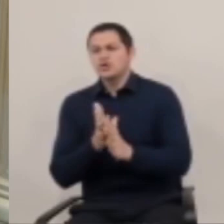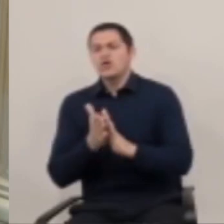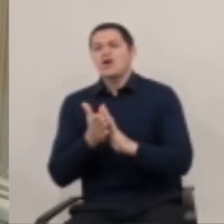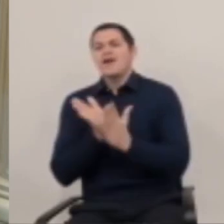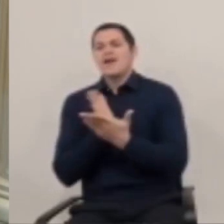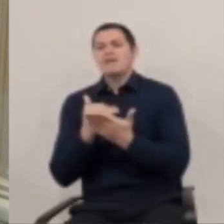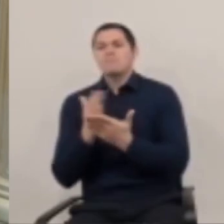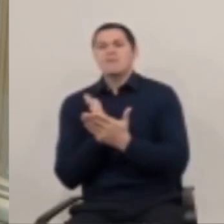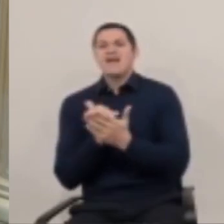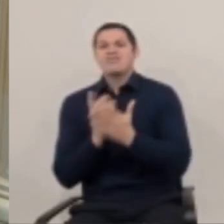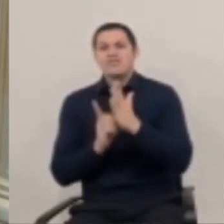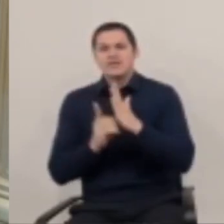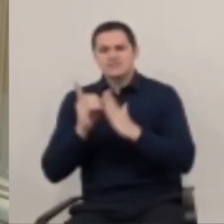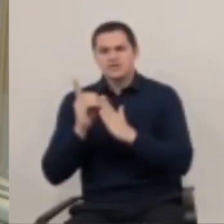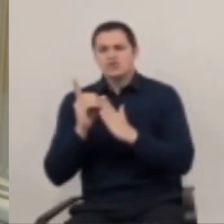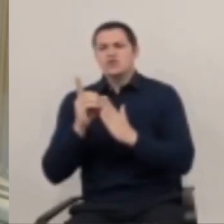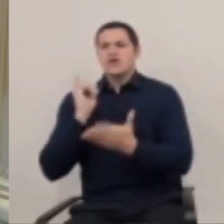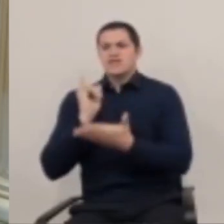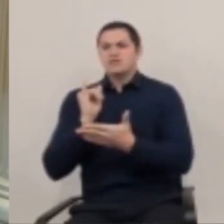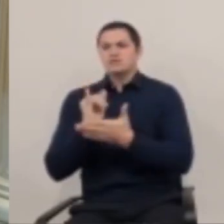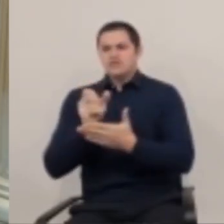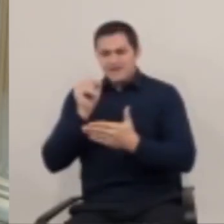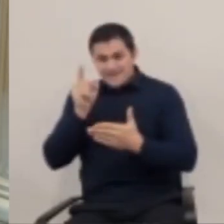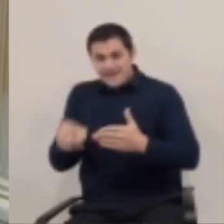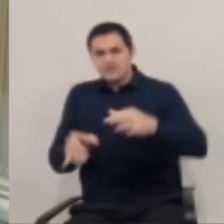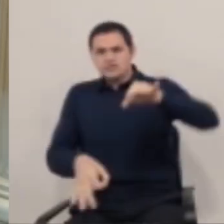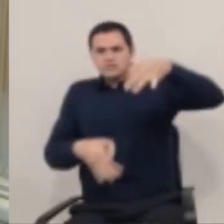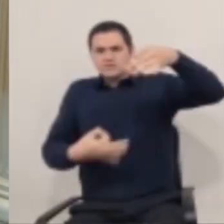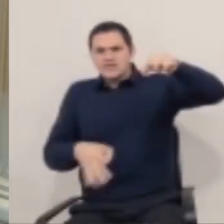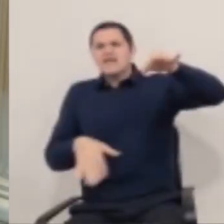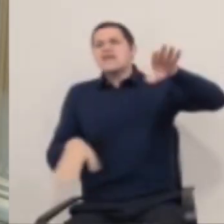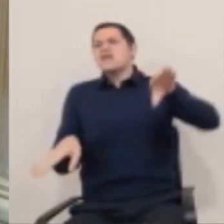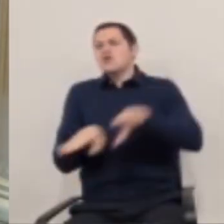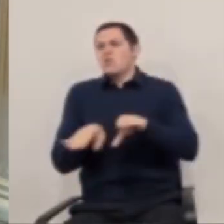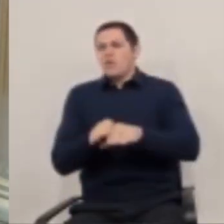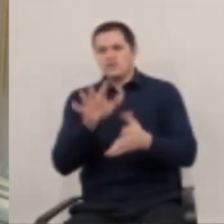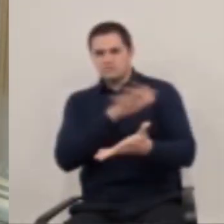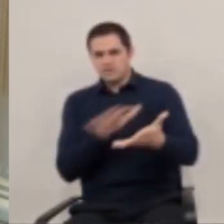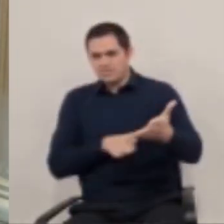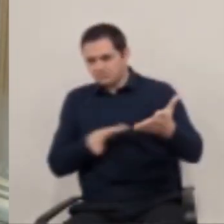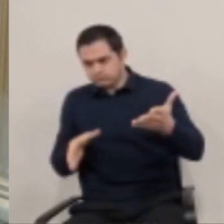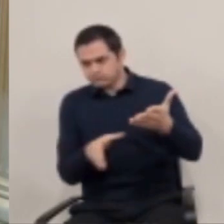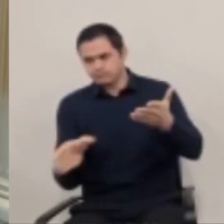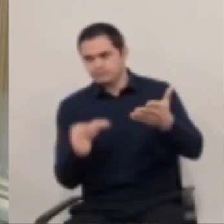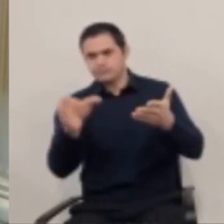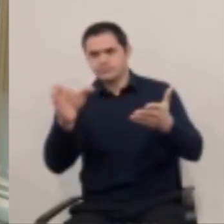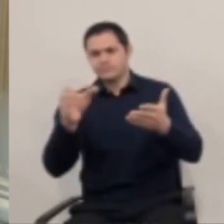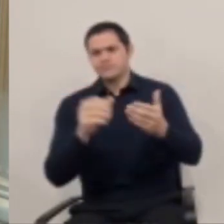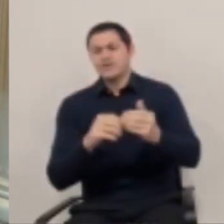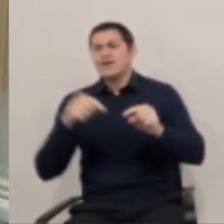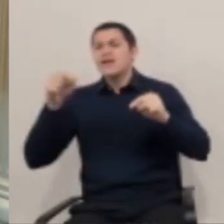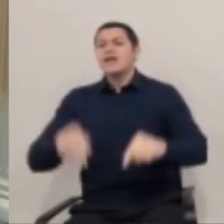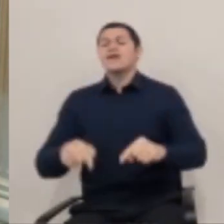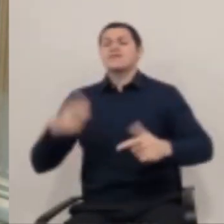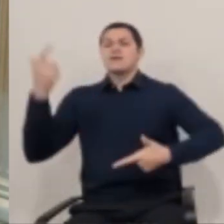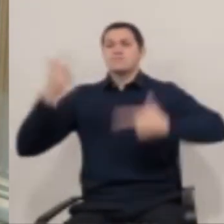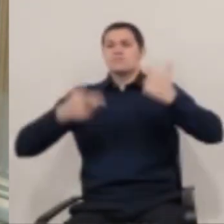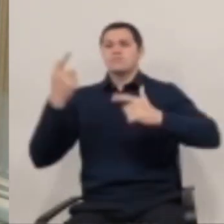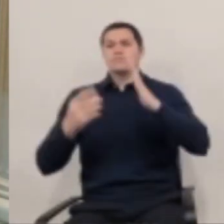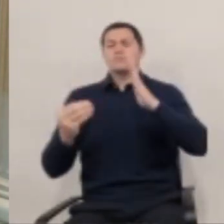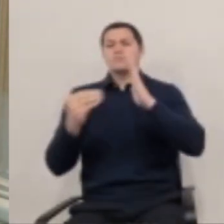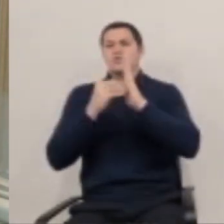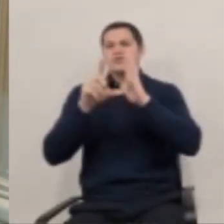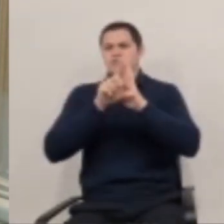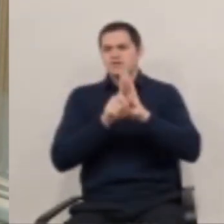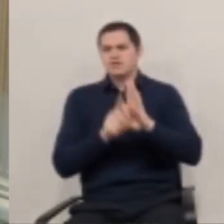desarrollo institucional que marca nuestra hoja de ruta como institución en sus diversas estrategias. Esta política busca entregarnos la posibilidad de